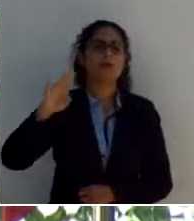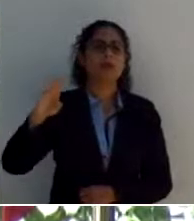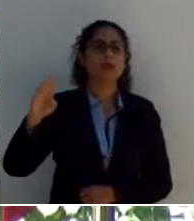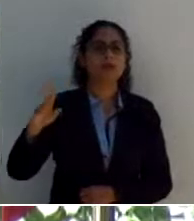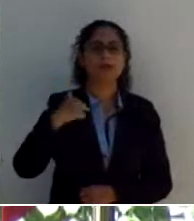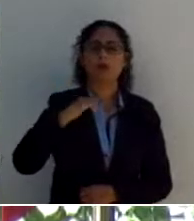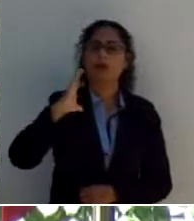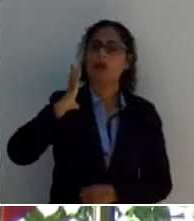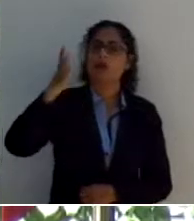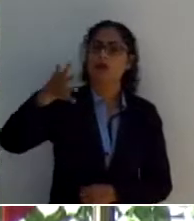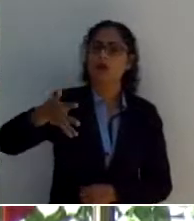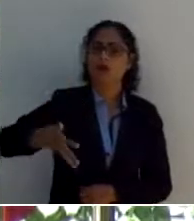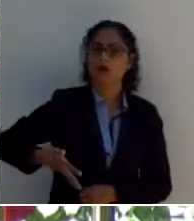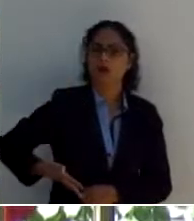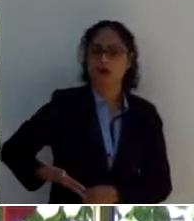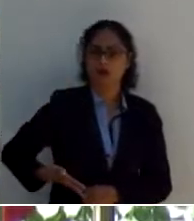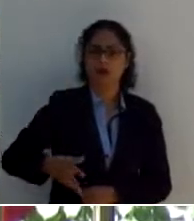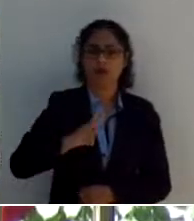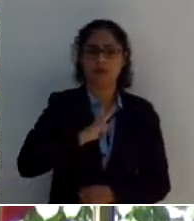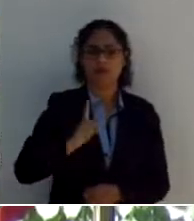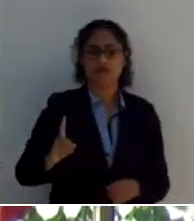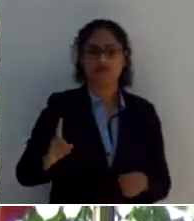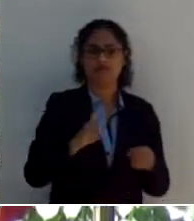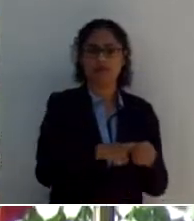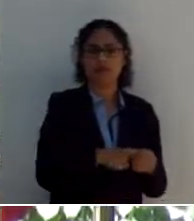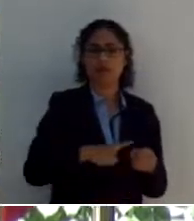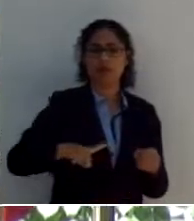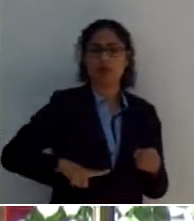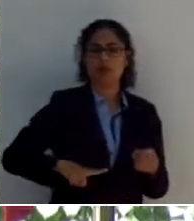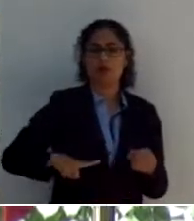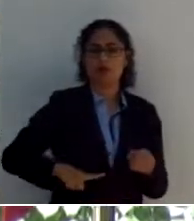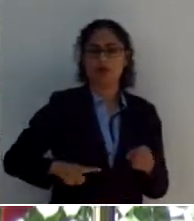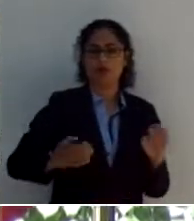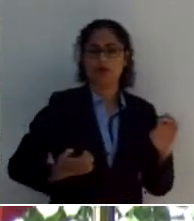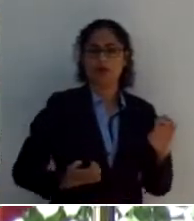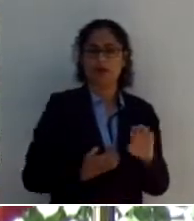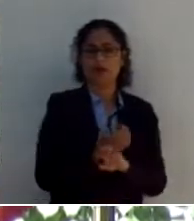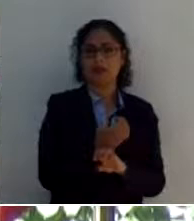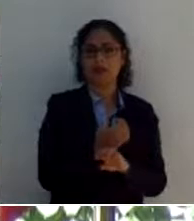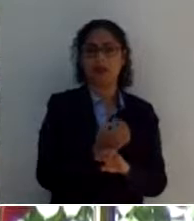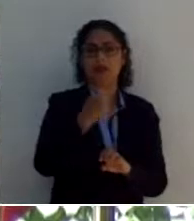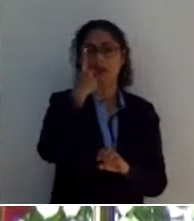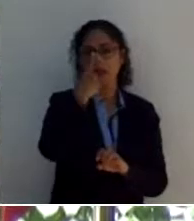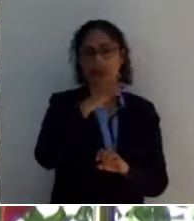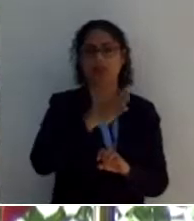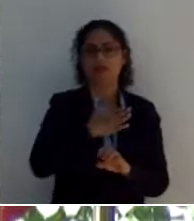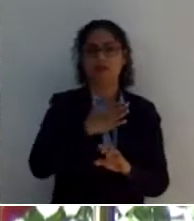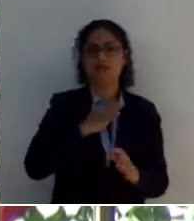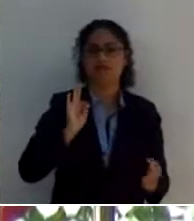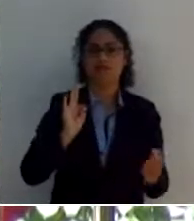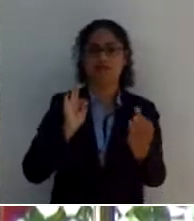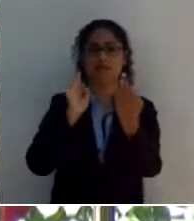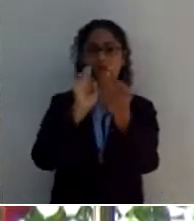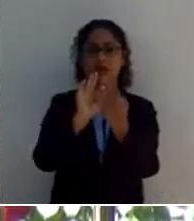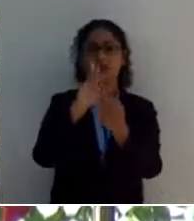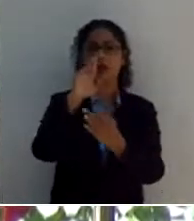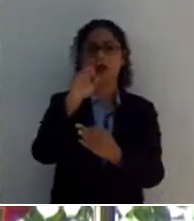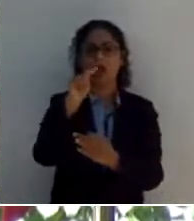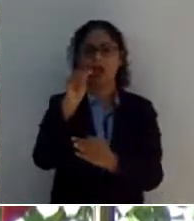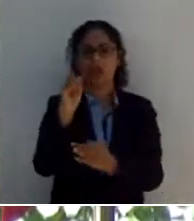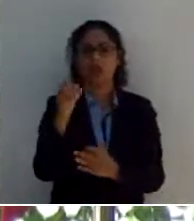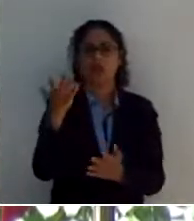ser orgullosamente parte del gobierno del estado para hacerle frente a los retos y a las